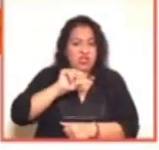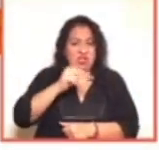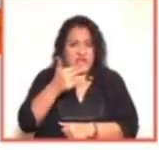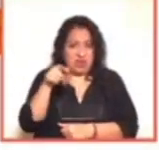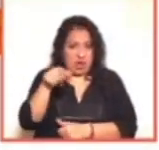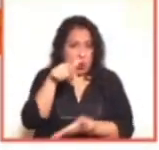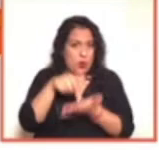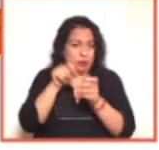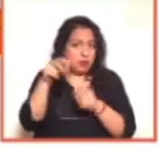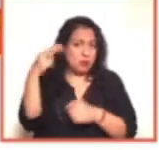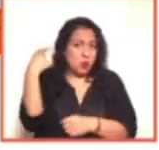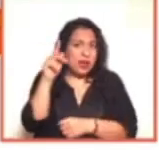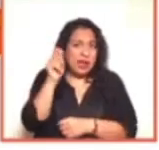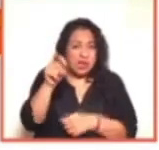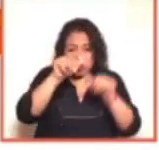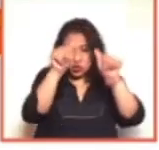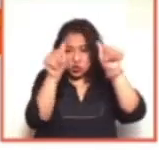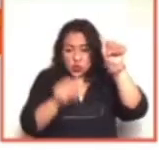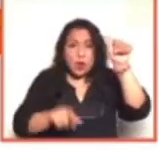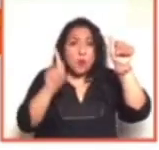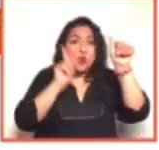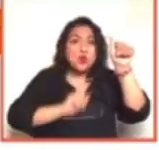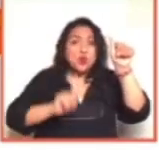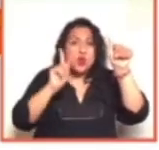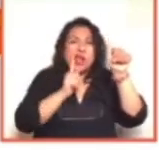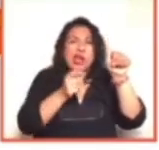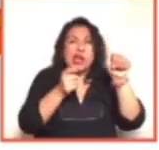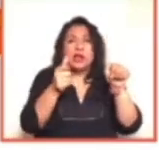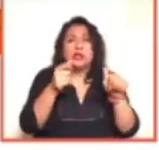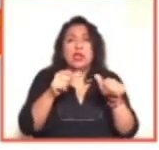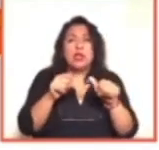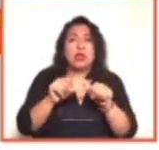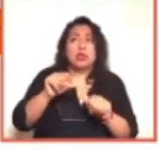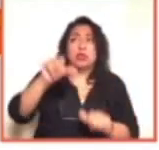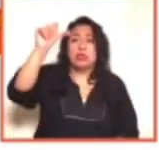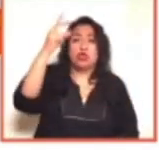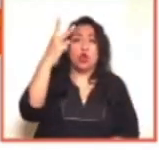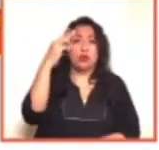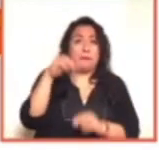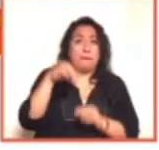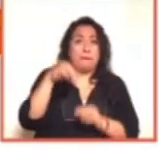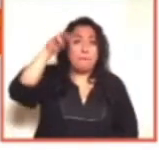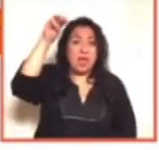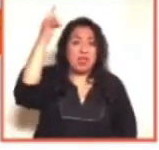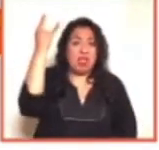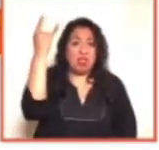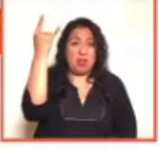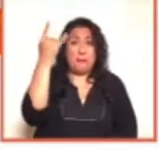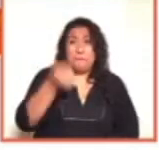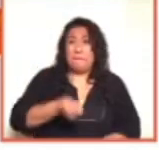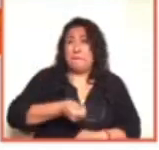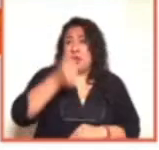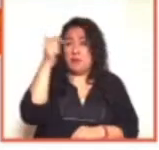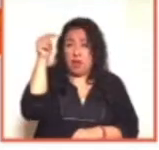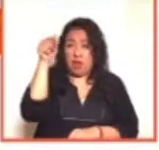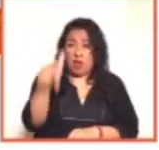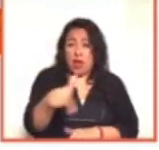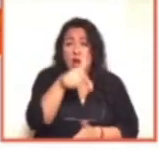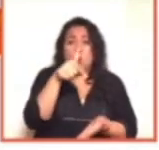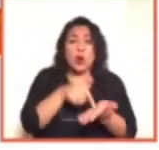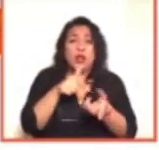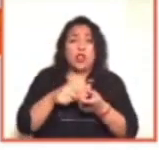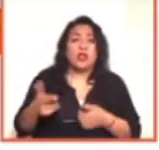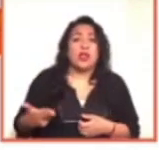que se trata de una escultura femenina de casi 2 metros de altura, la primera de su tipo localizada en la cuenca del río